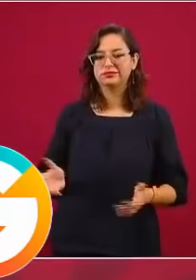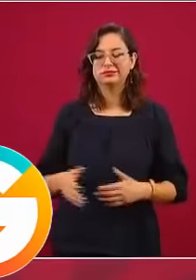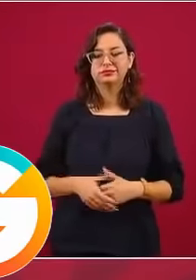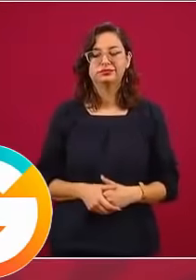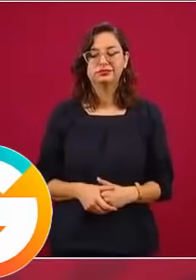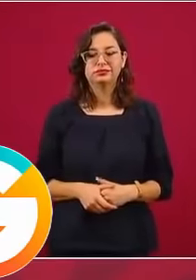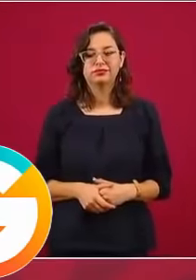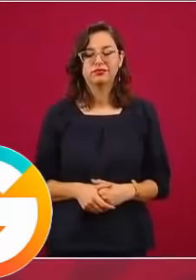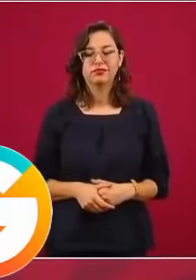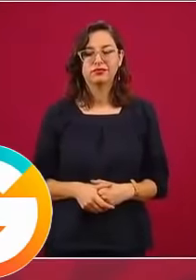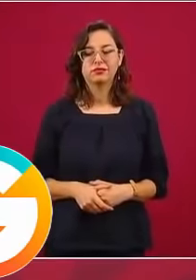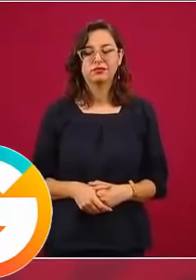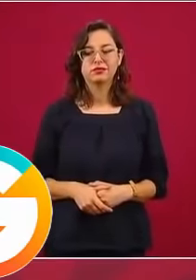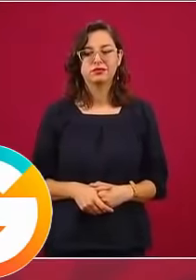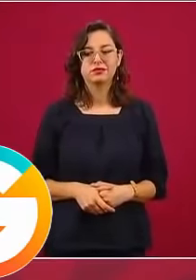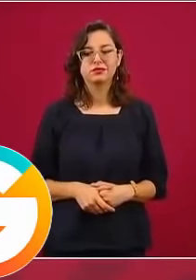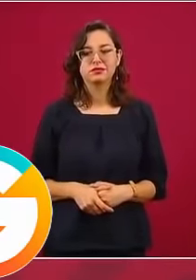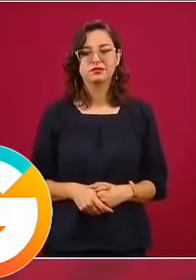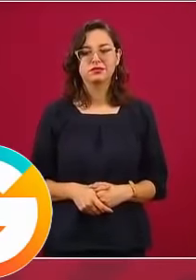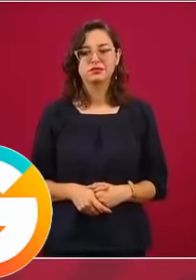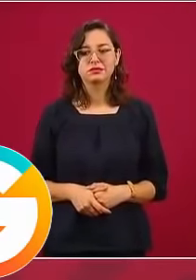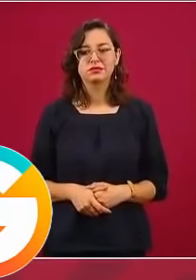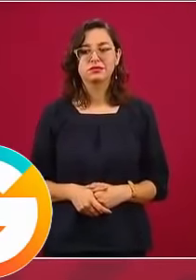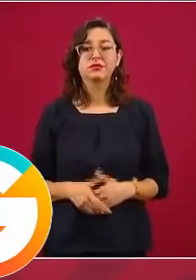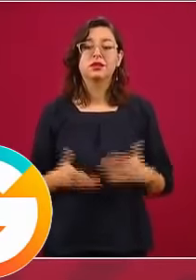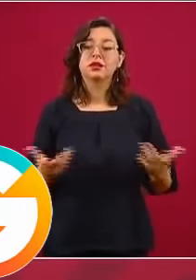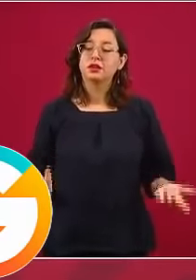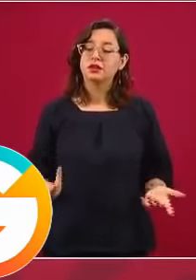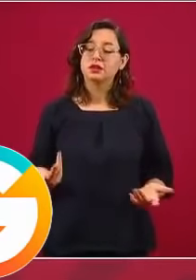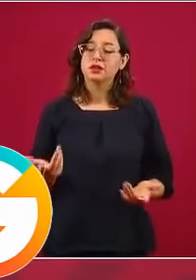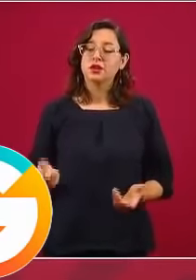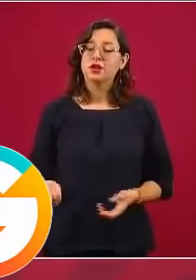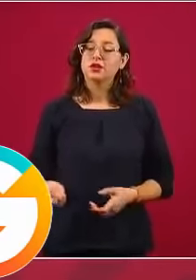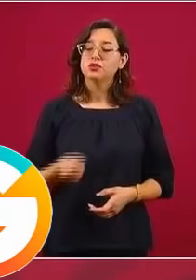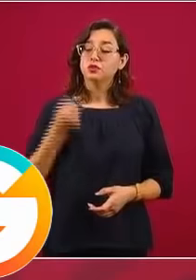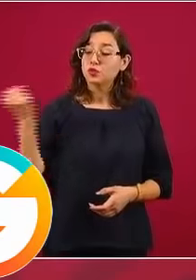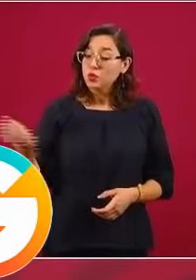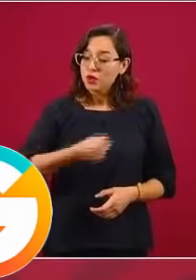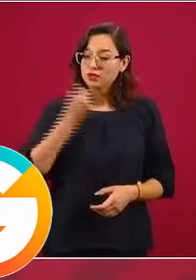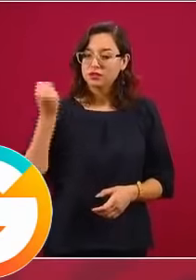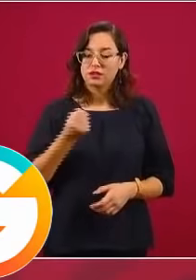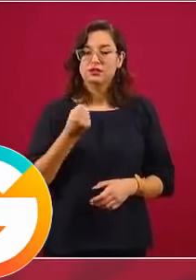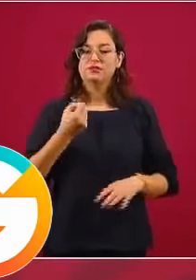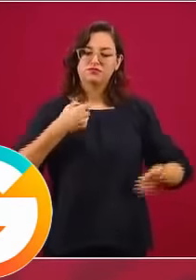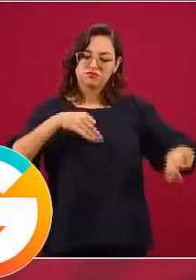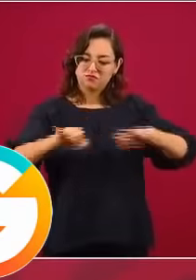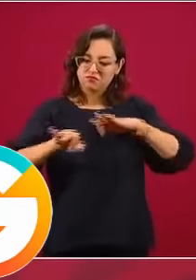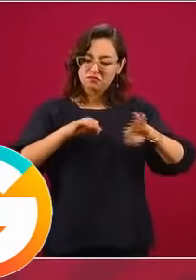Afortunadamente, como hay un trabajo coordinado